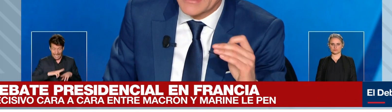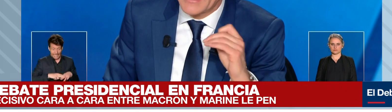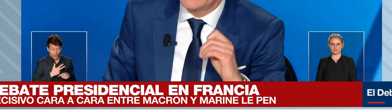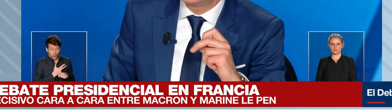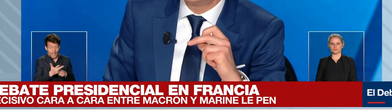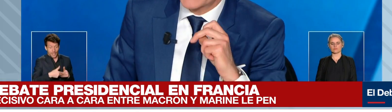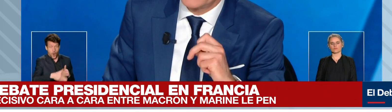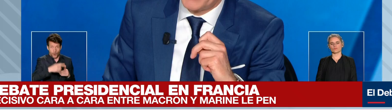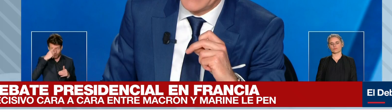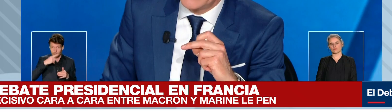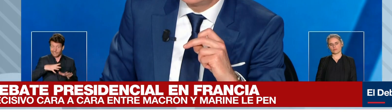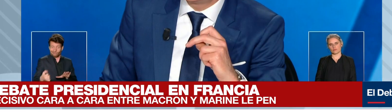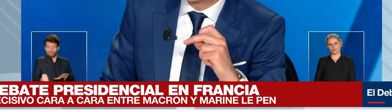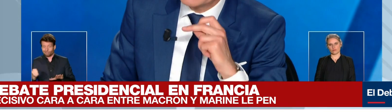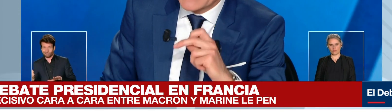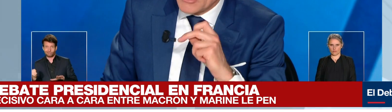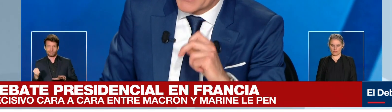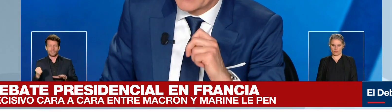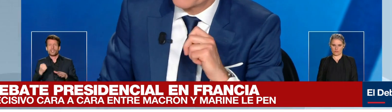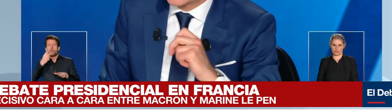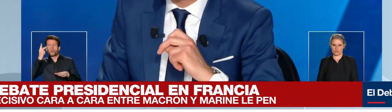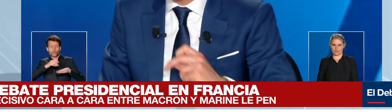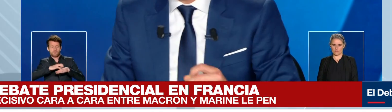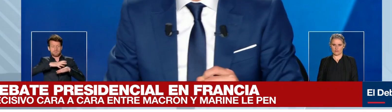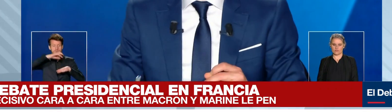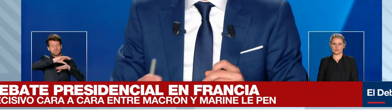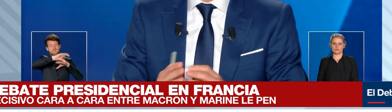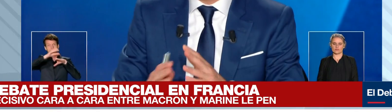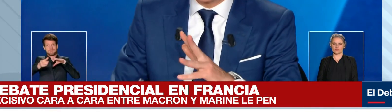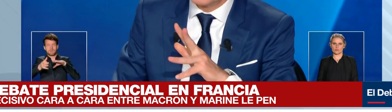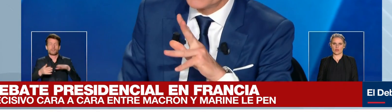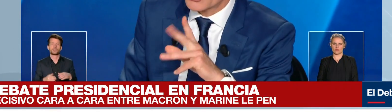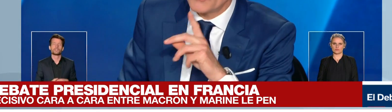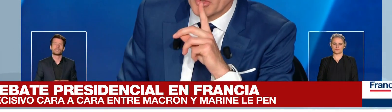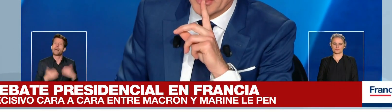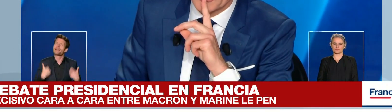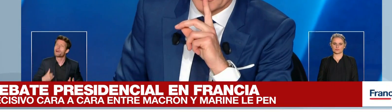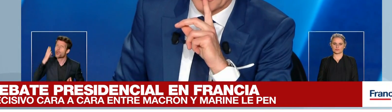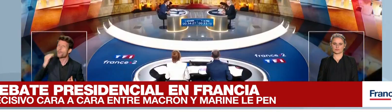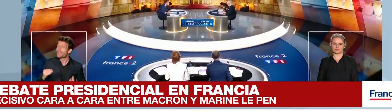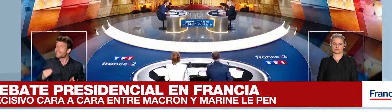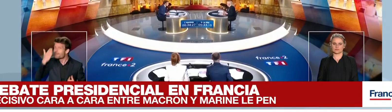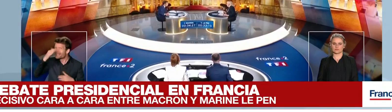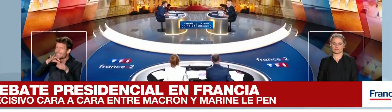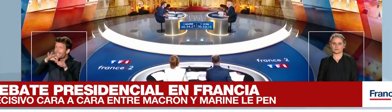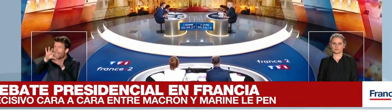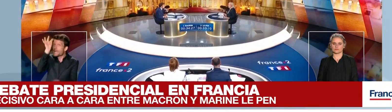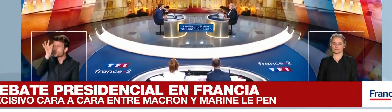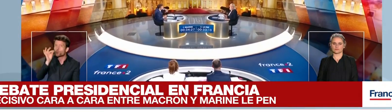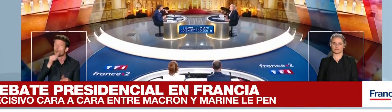gas de efecto invernadero. Señora Le Pen, si usted es presidenta de la República, ¿cuáles son las 2 medidas que tomará en este